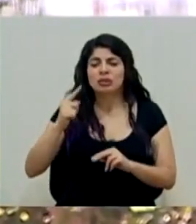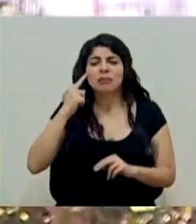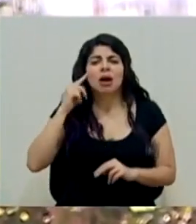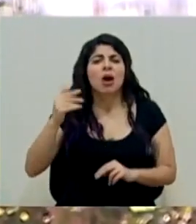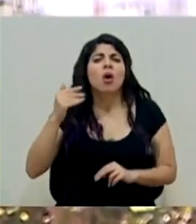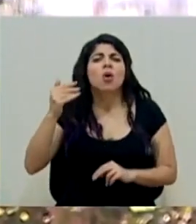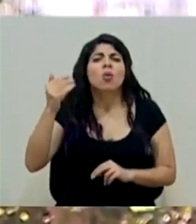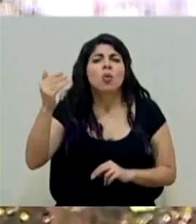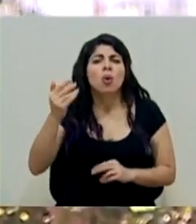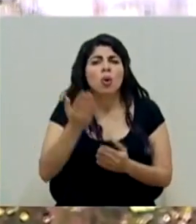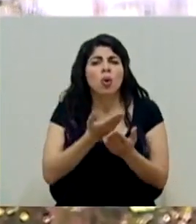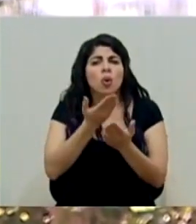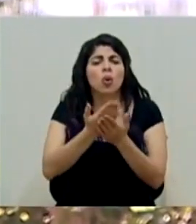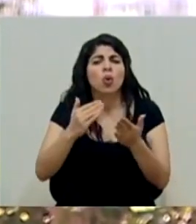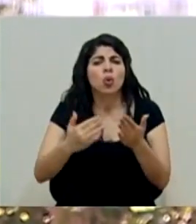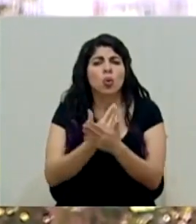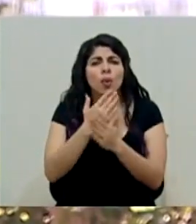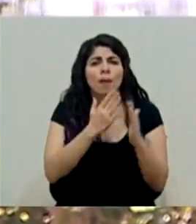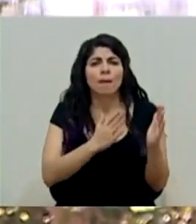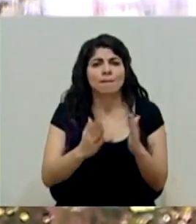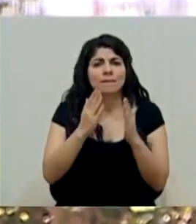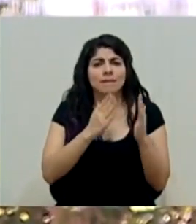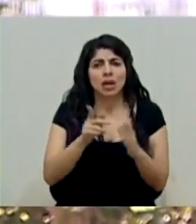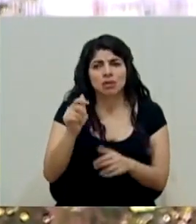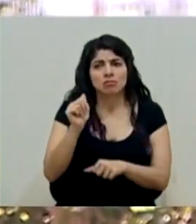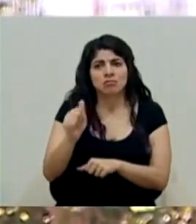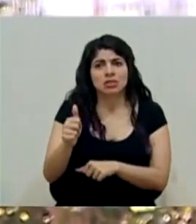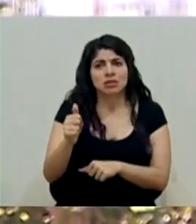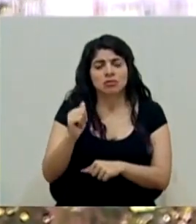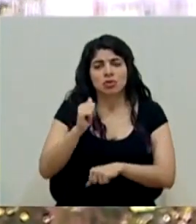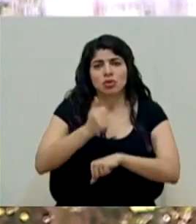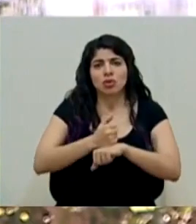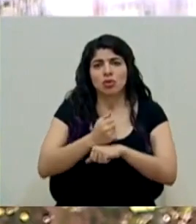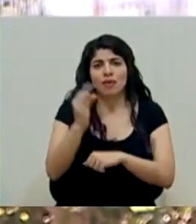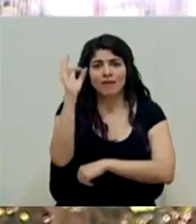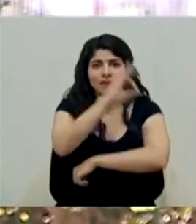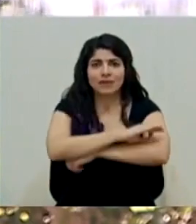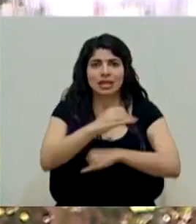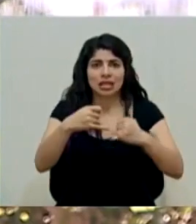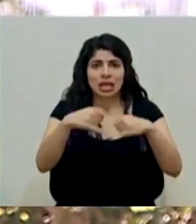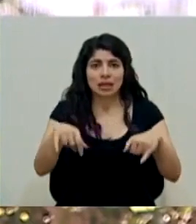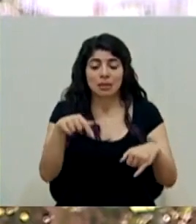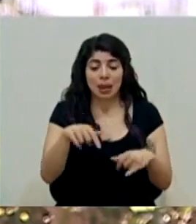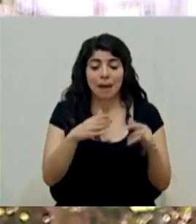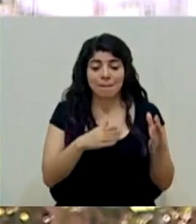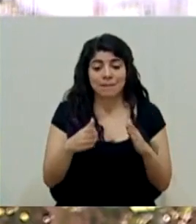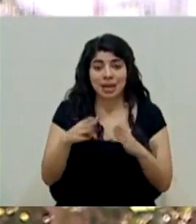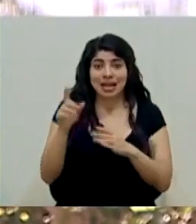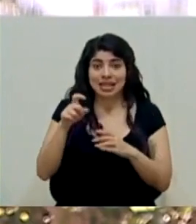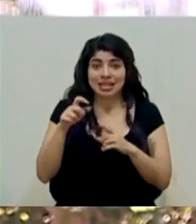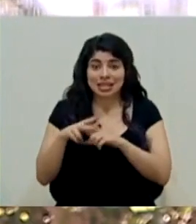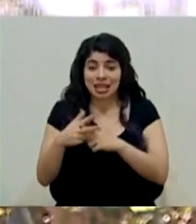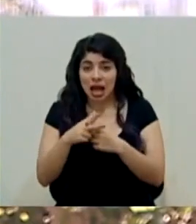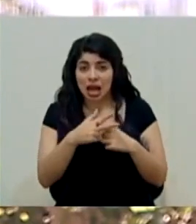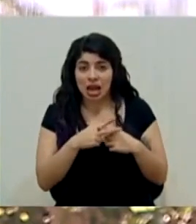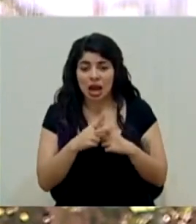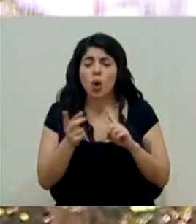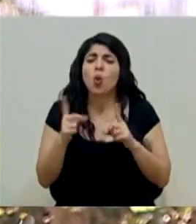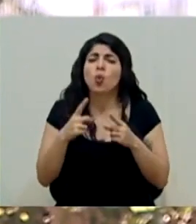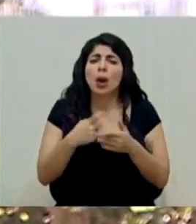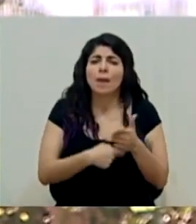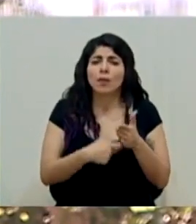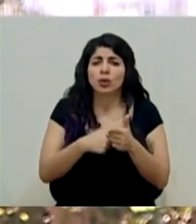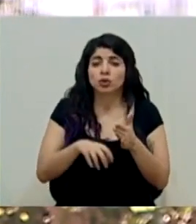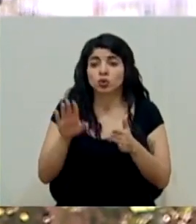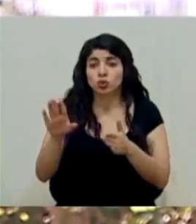cuándo van a presentar un nuevo plan, tomando en cuenta los plazos que ustedes mismos han anunciado? Y dentro de este plan, que hay que hacerle algunas correcciones, ¿qué impuestos de los que